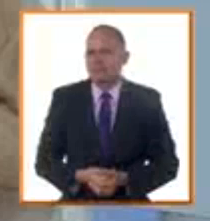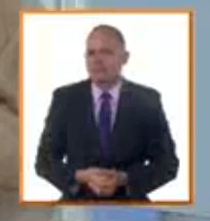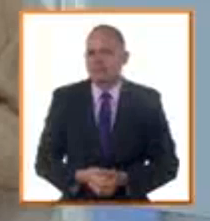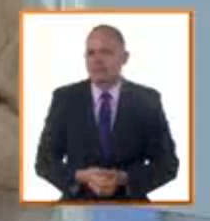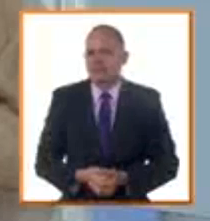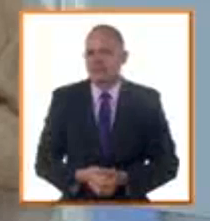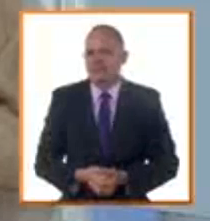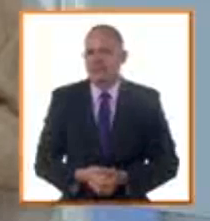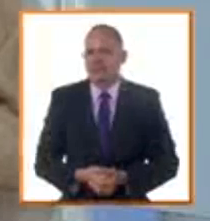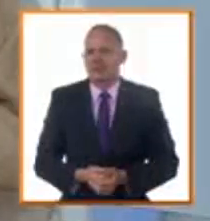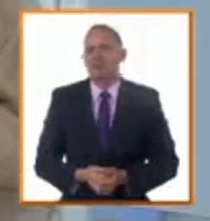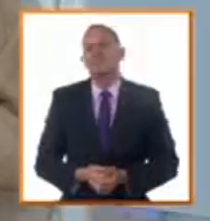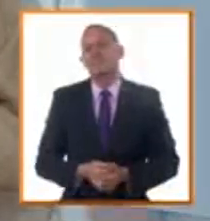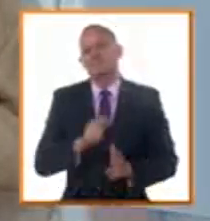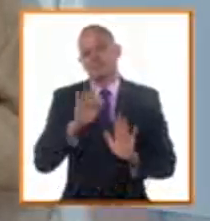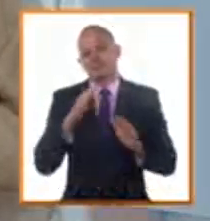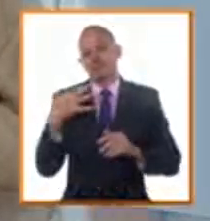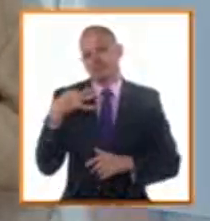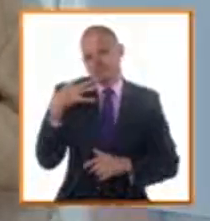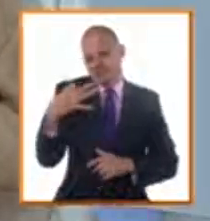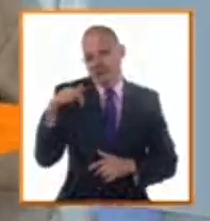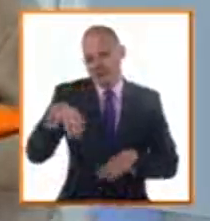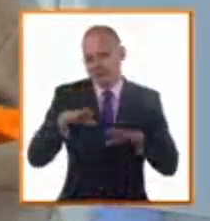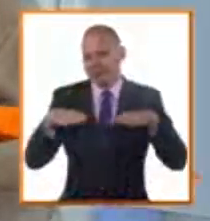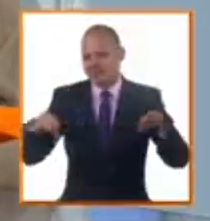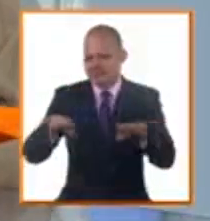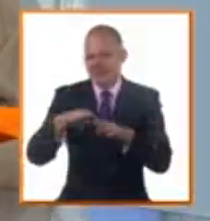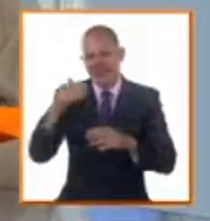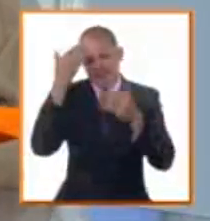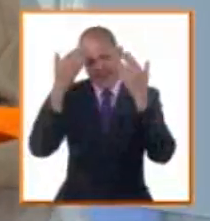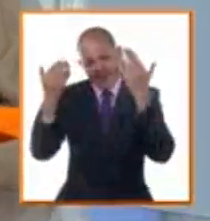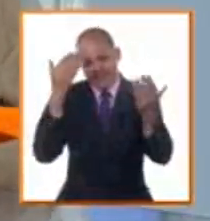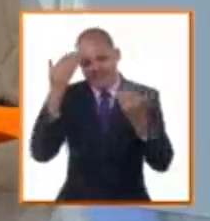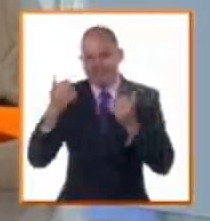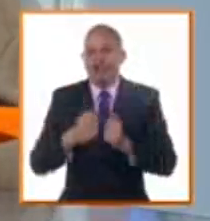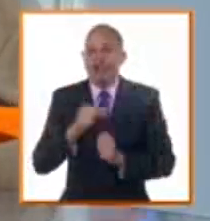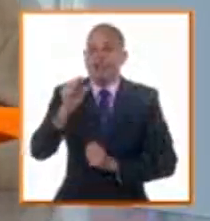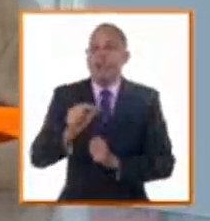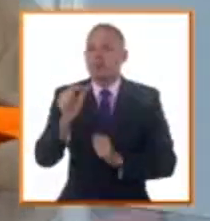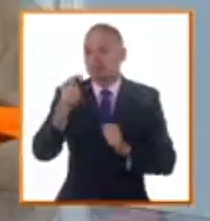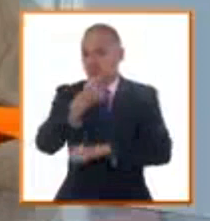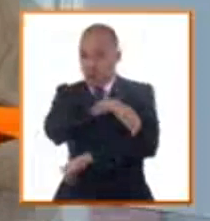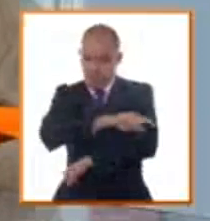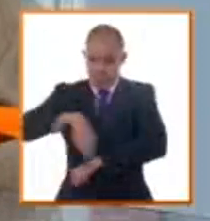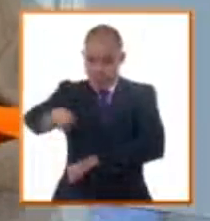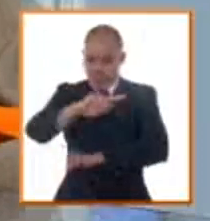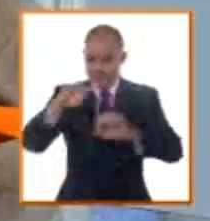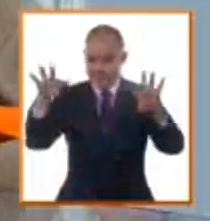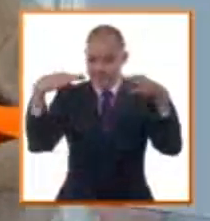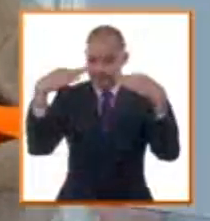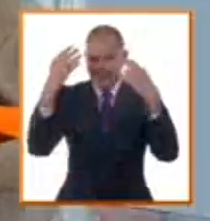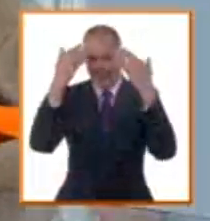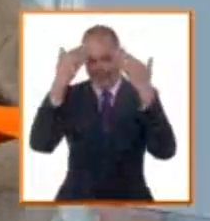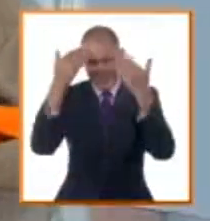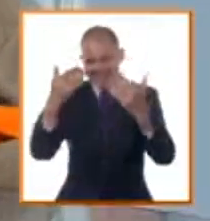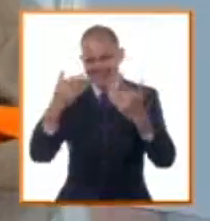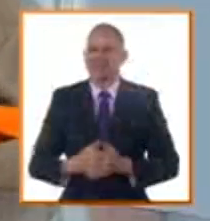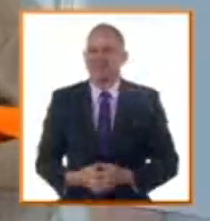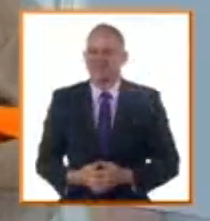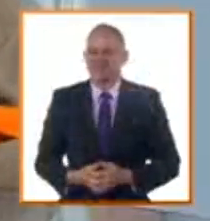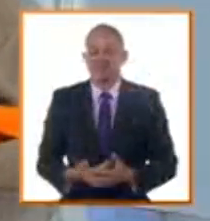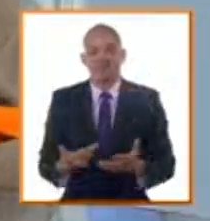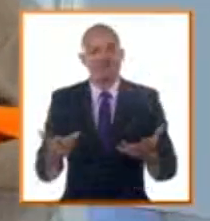buenas noches para todos los que nos escuchan y nos sintonizan a esta hora en la mesa redonda. Así es, nos hemos enfrentado a un